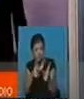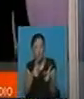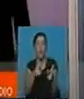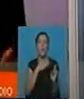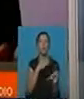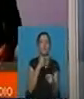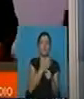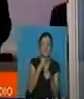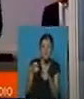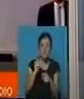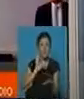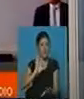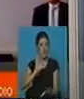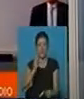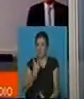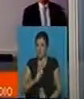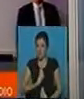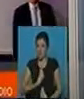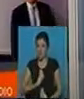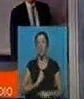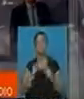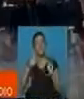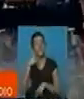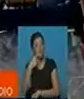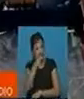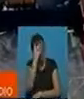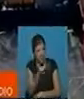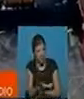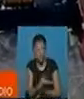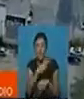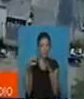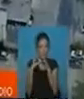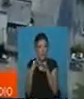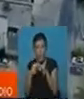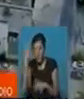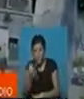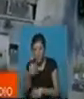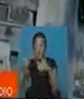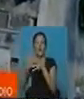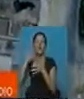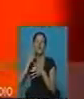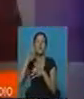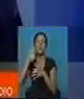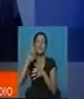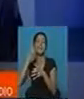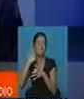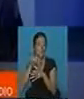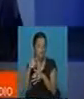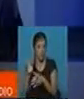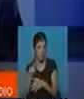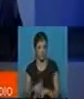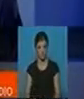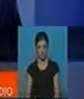odio y terror y terminó asegurando que el asesino no tenía ningún vínculo con el ISIS. Still early